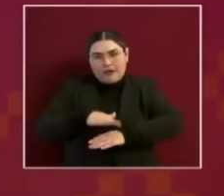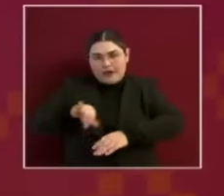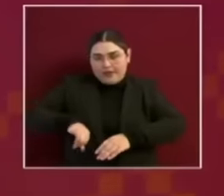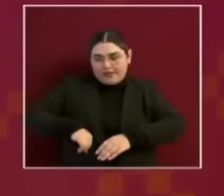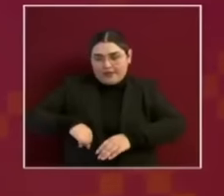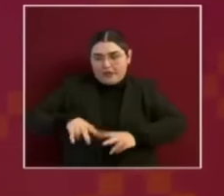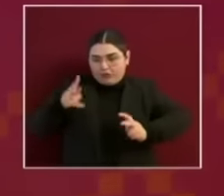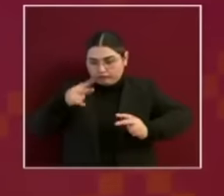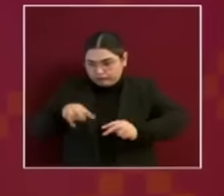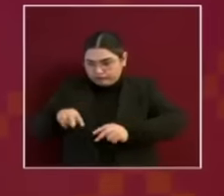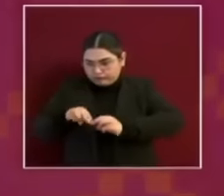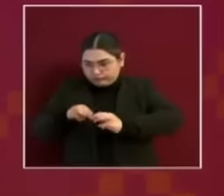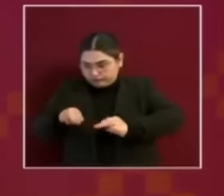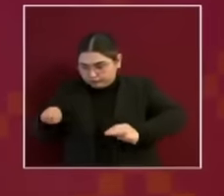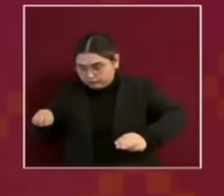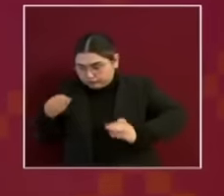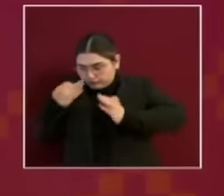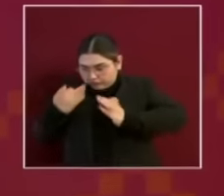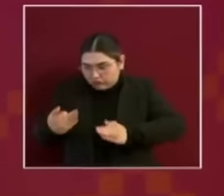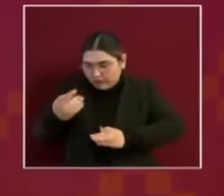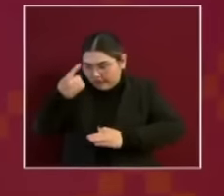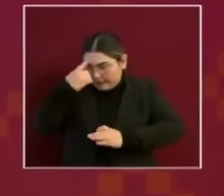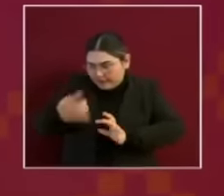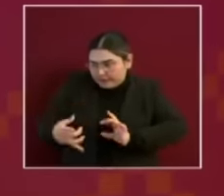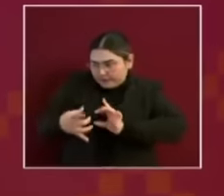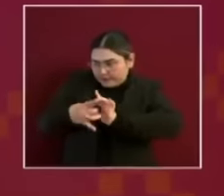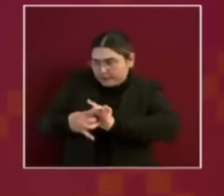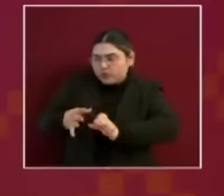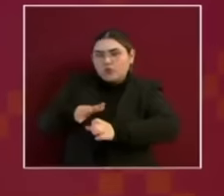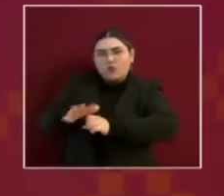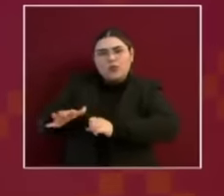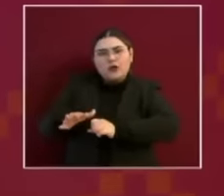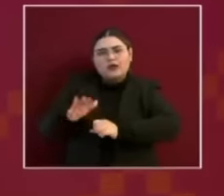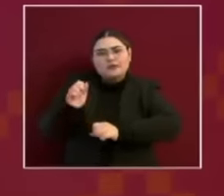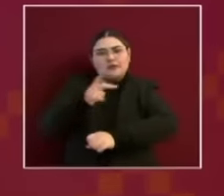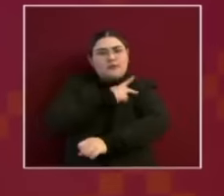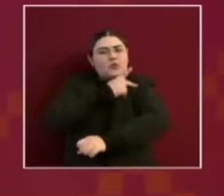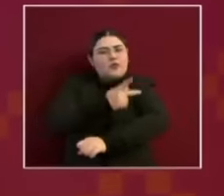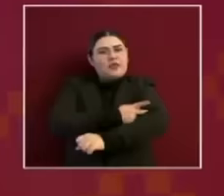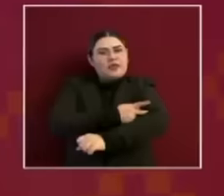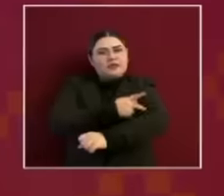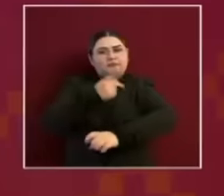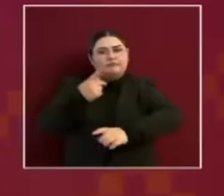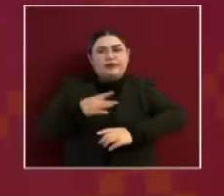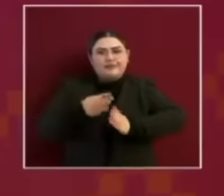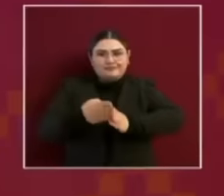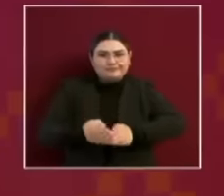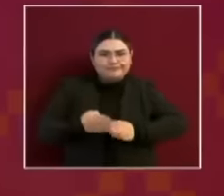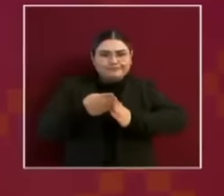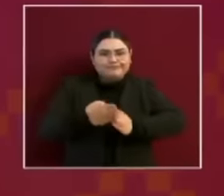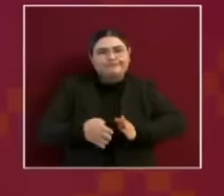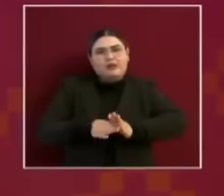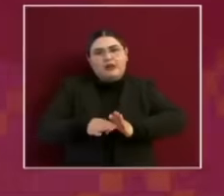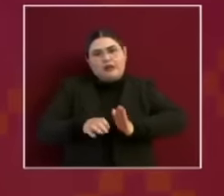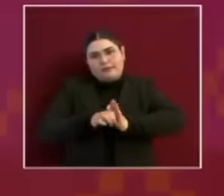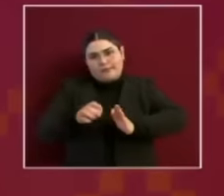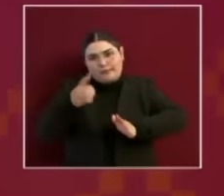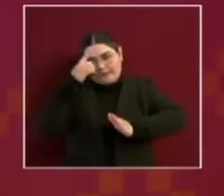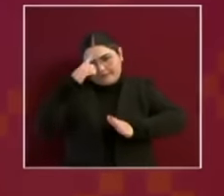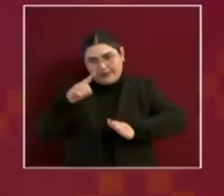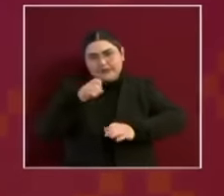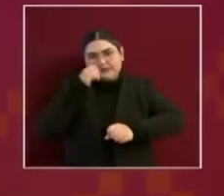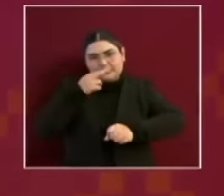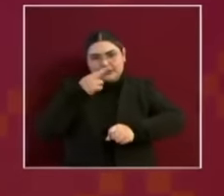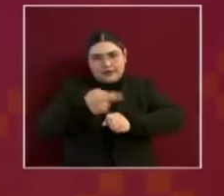de nuestro país, se suma al poder naval que ejerce la Secretaría de Marina y con ello incrementa el posicionamiento del